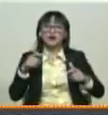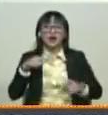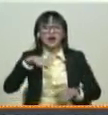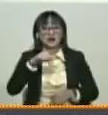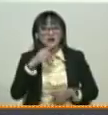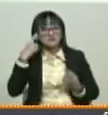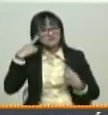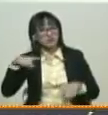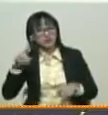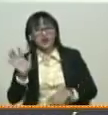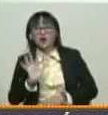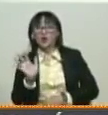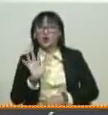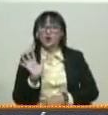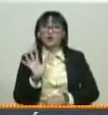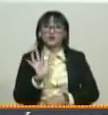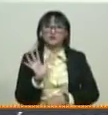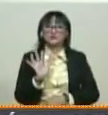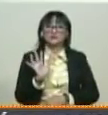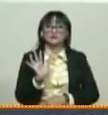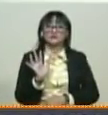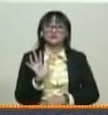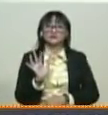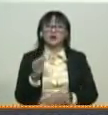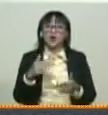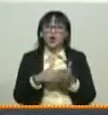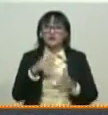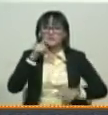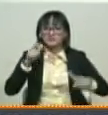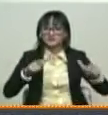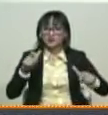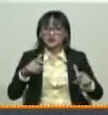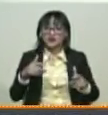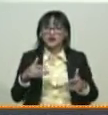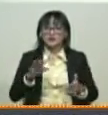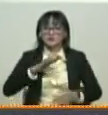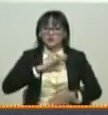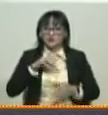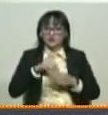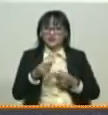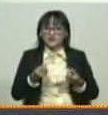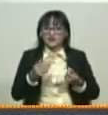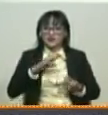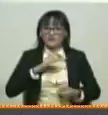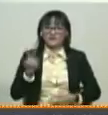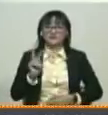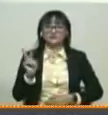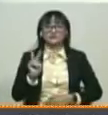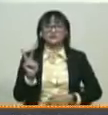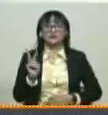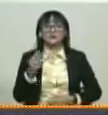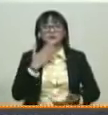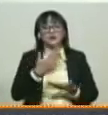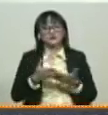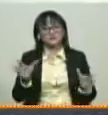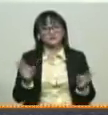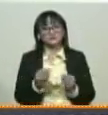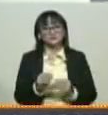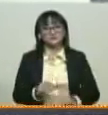impunidad contra nadie en función de los daños patrimoniales que se le han causado a la nación venezolana. Muchas gracias.